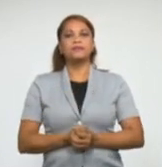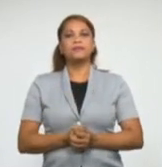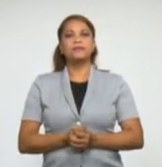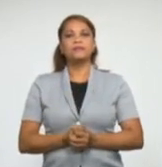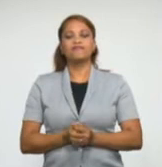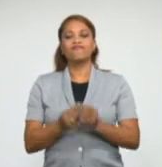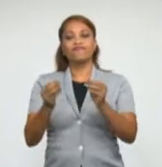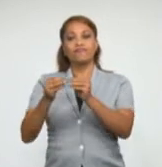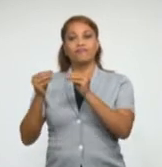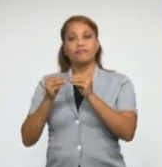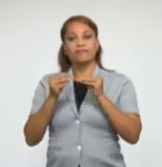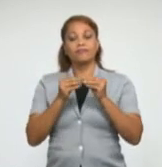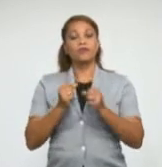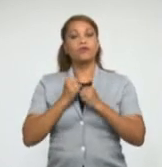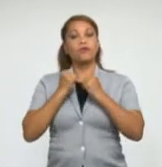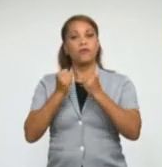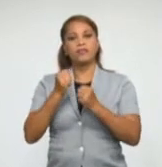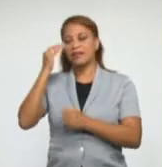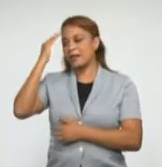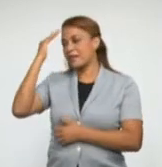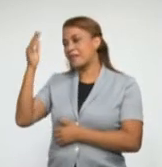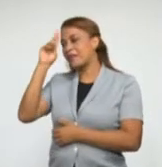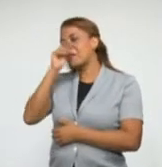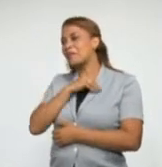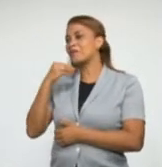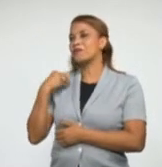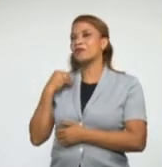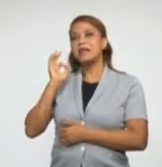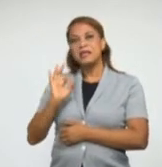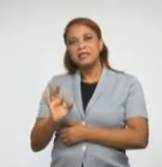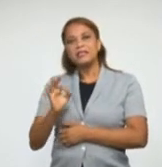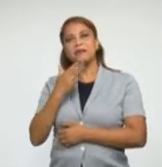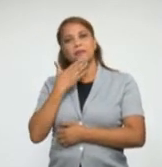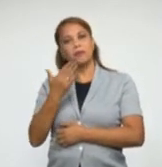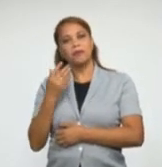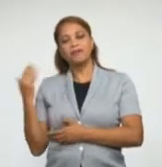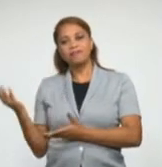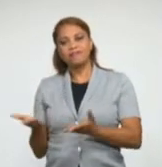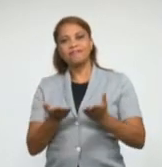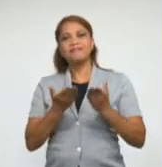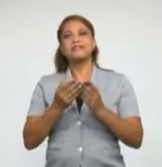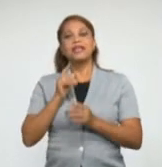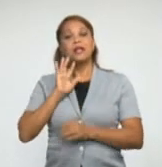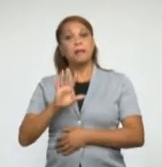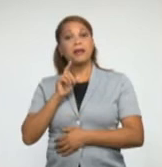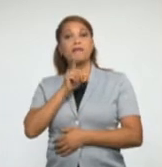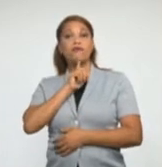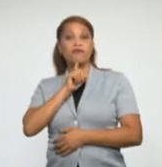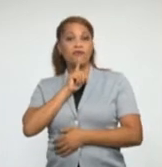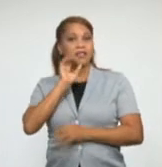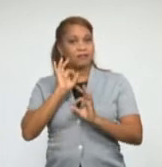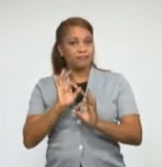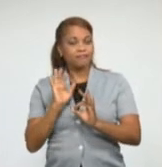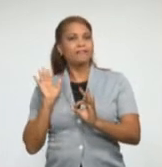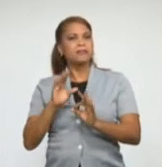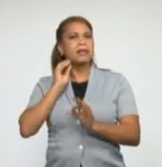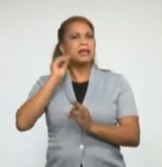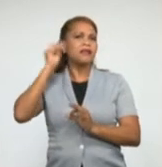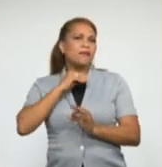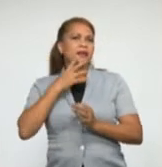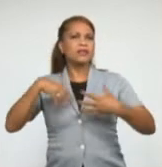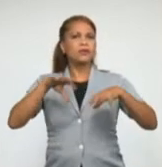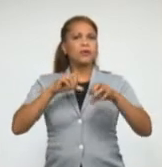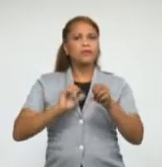Agradecerle, doctora, siempre es un gusto tenerla en nuestra transmisión. La esperamos siempre los viernes para seguir conociendo de la incidencia de la